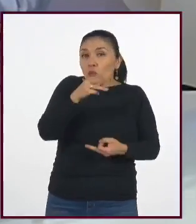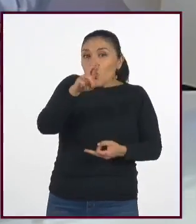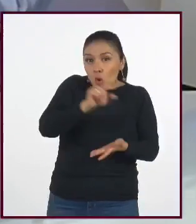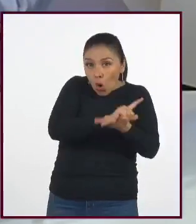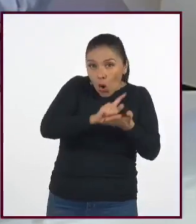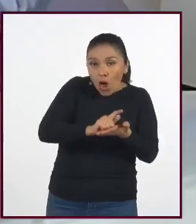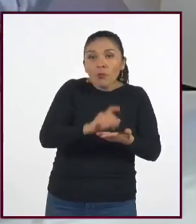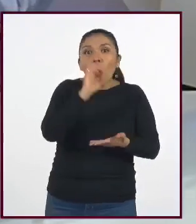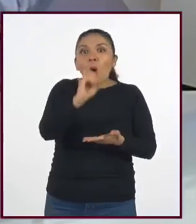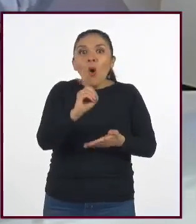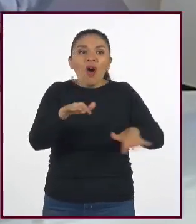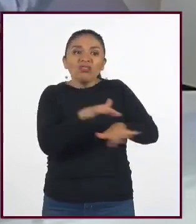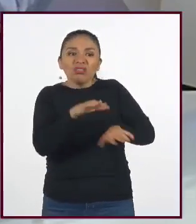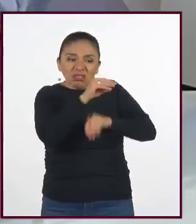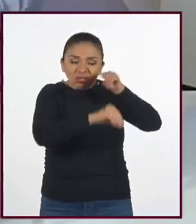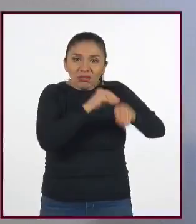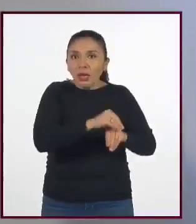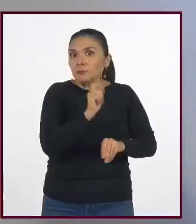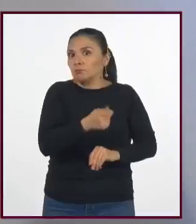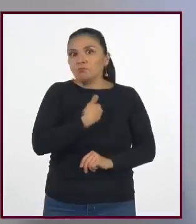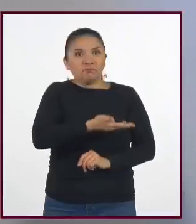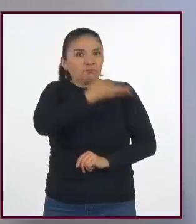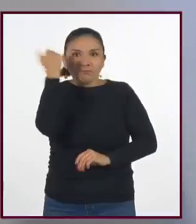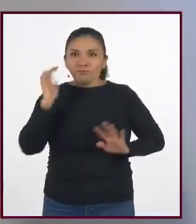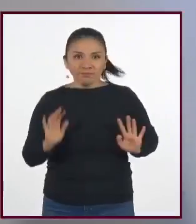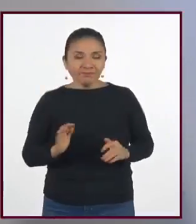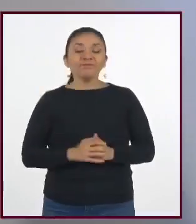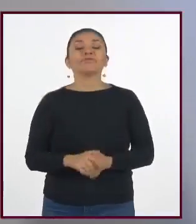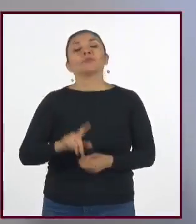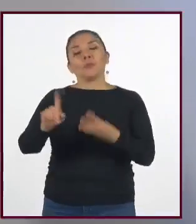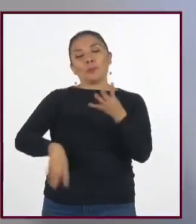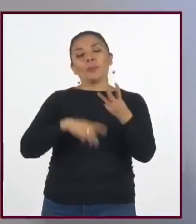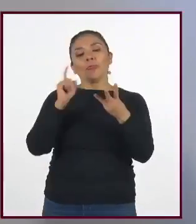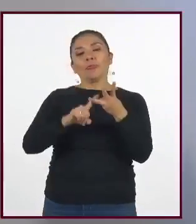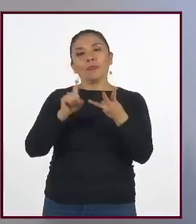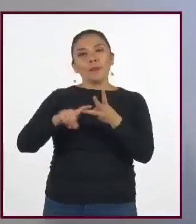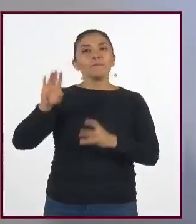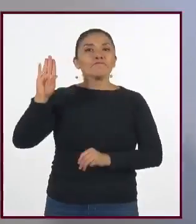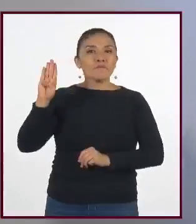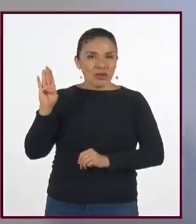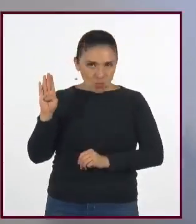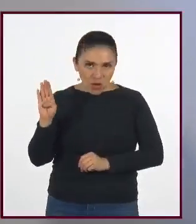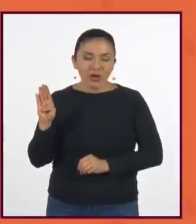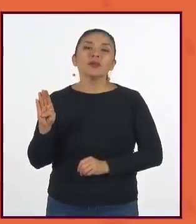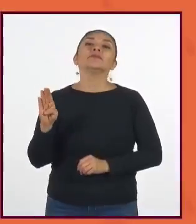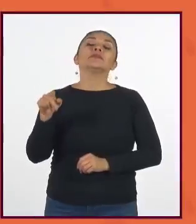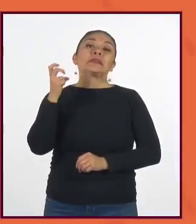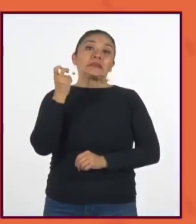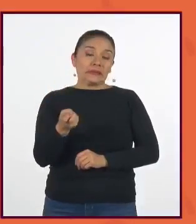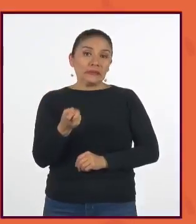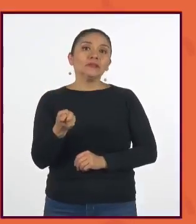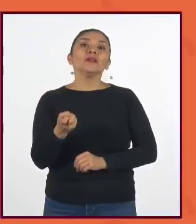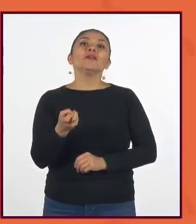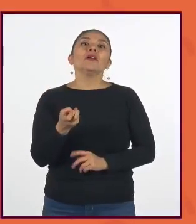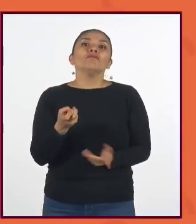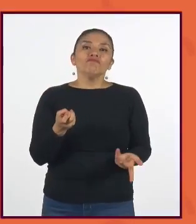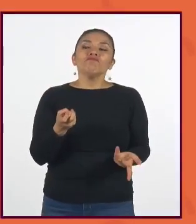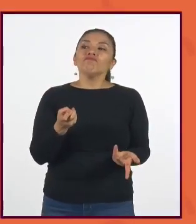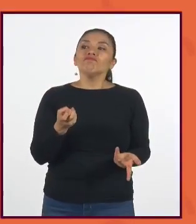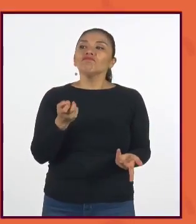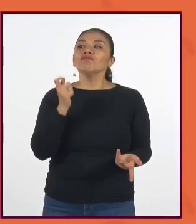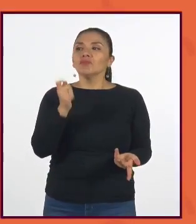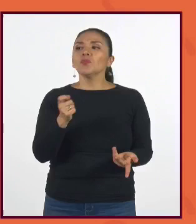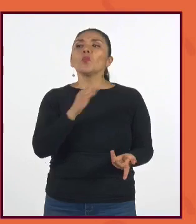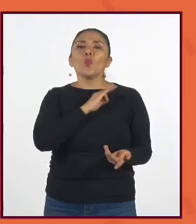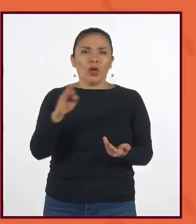Sí. Así es. Y tenemos también a la marihuana, el cannabis. El cannabis puede ser